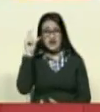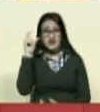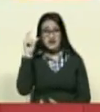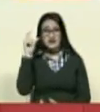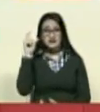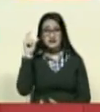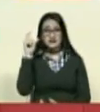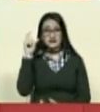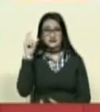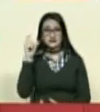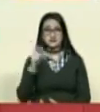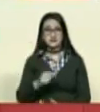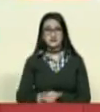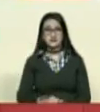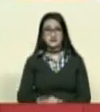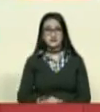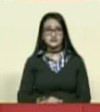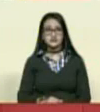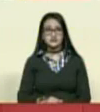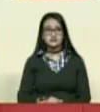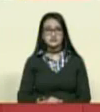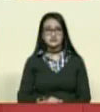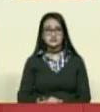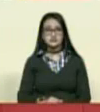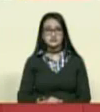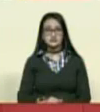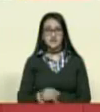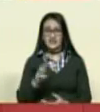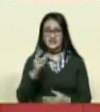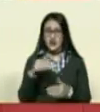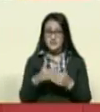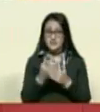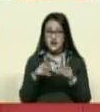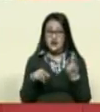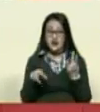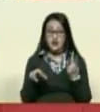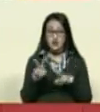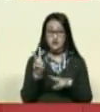Carreño. Y a las 3 de la mañana del 12 de abril,